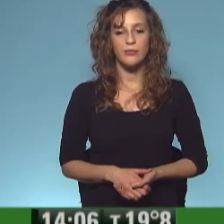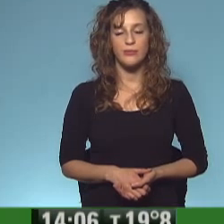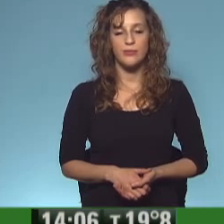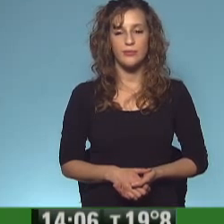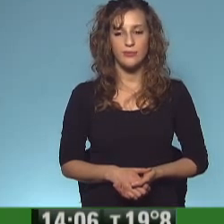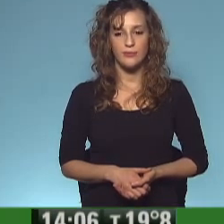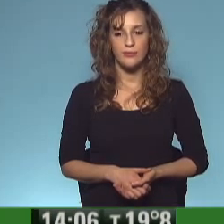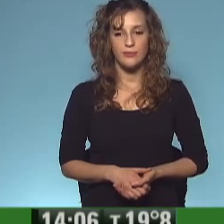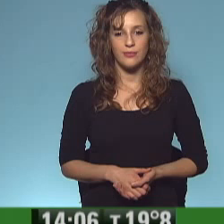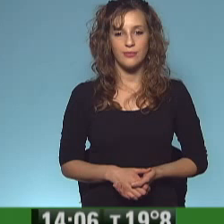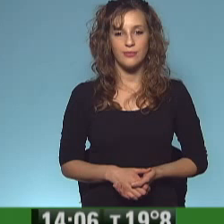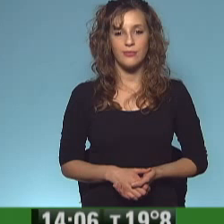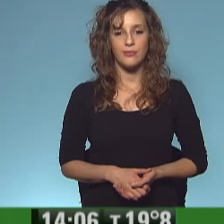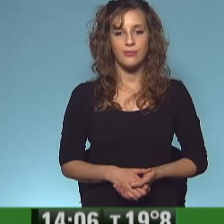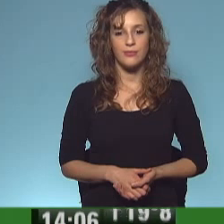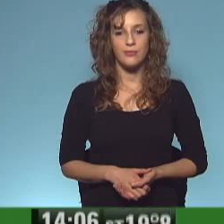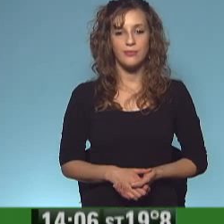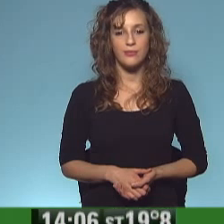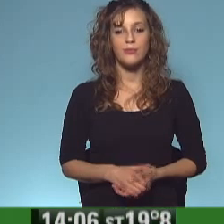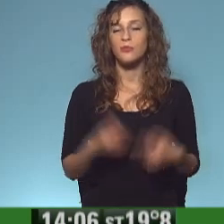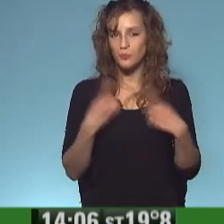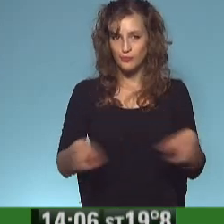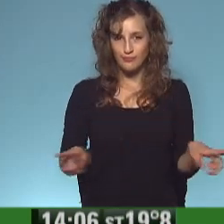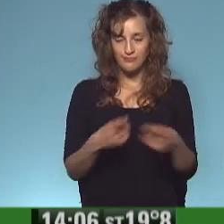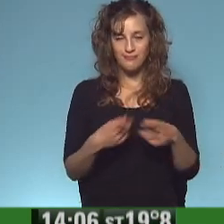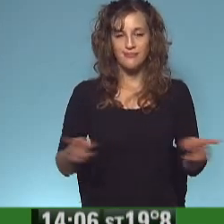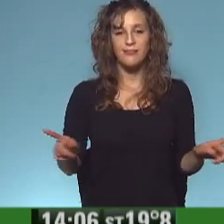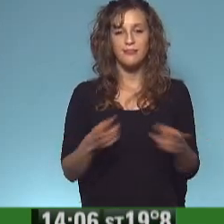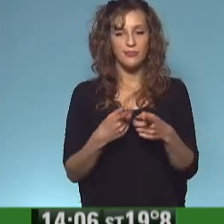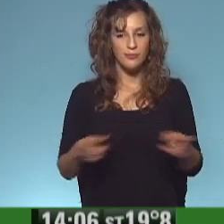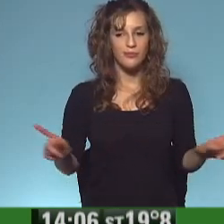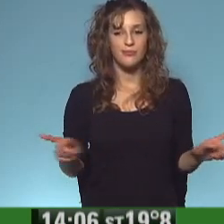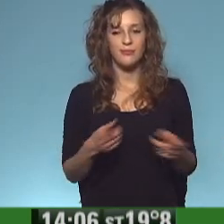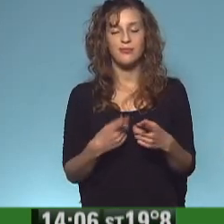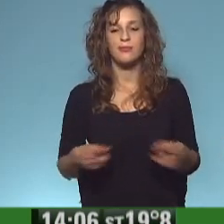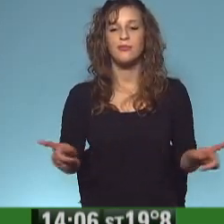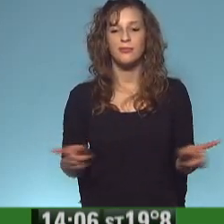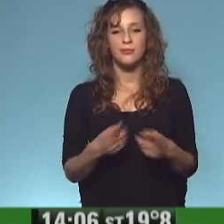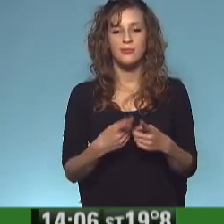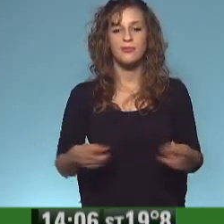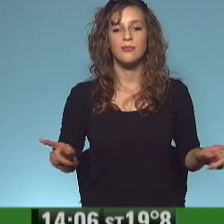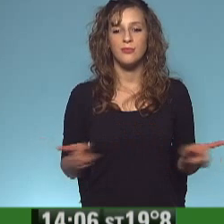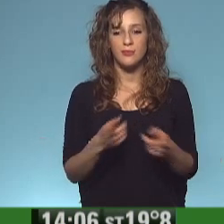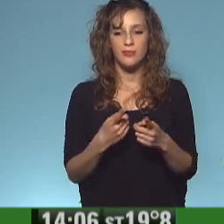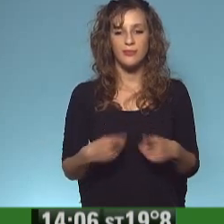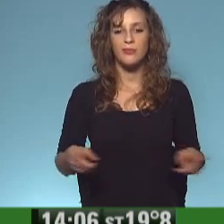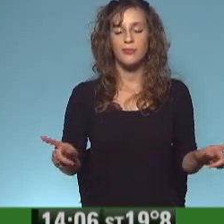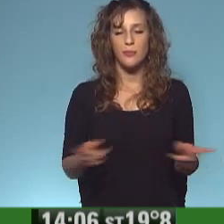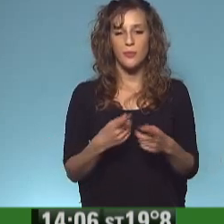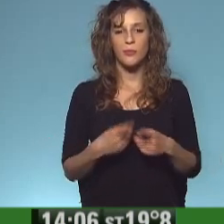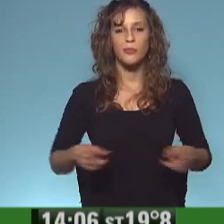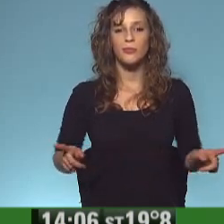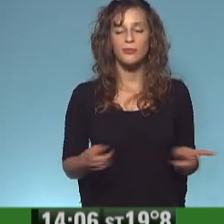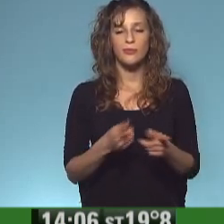la más gloriosa y santa, el firmamento su color